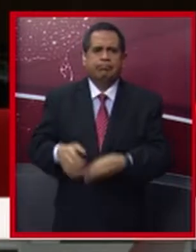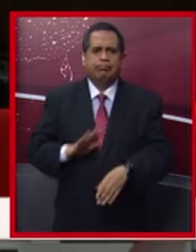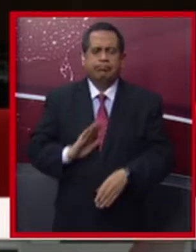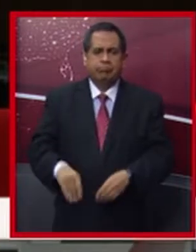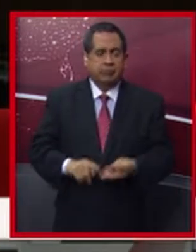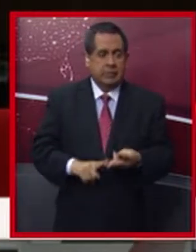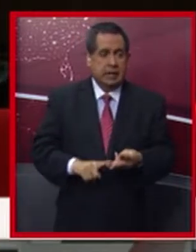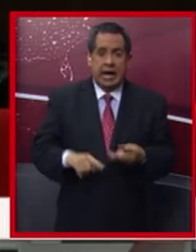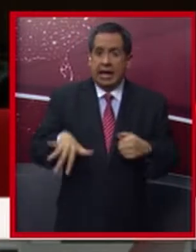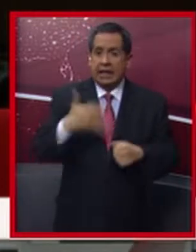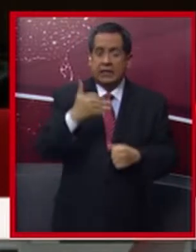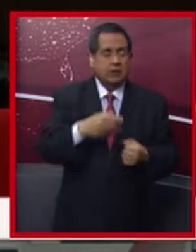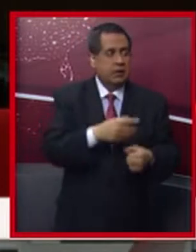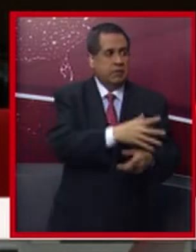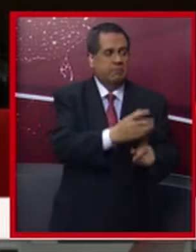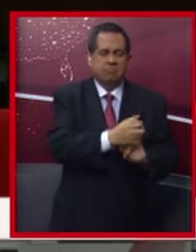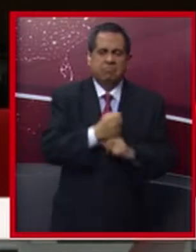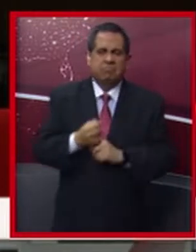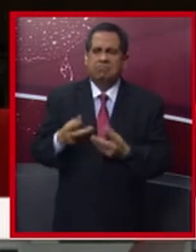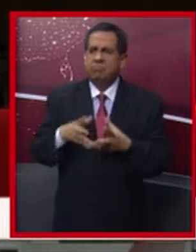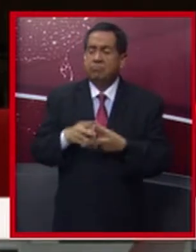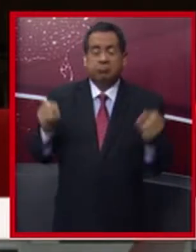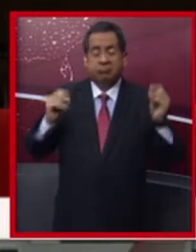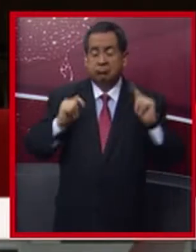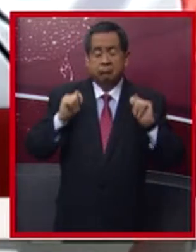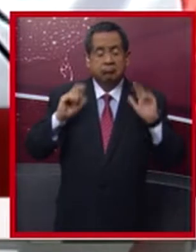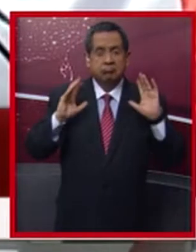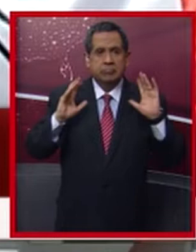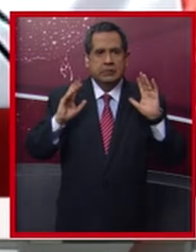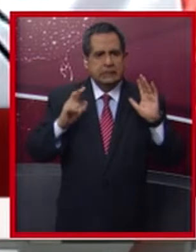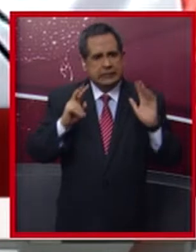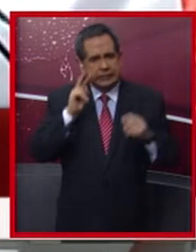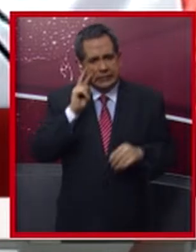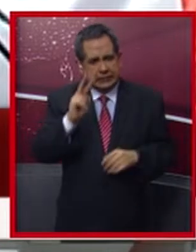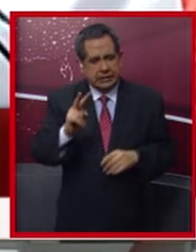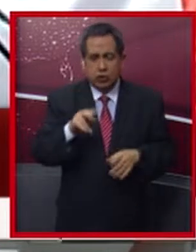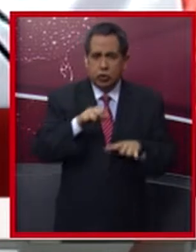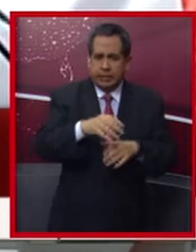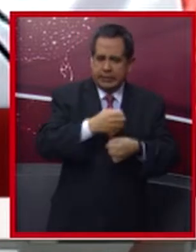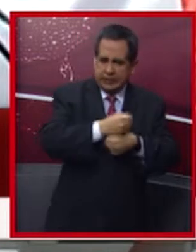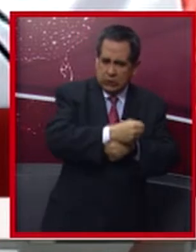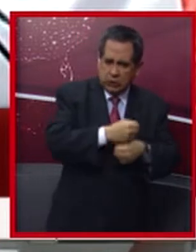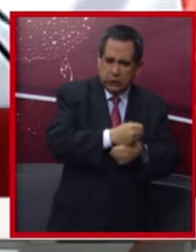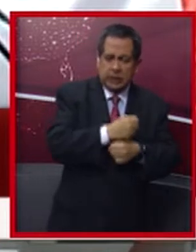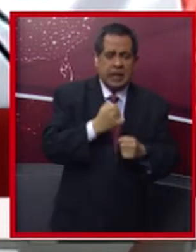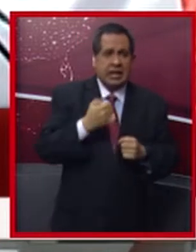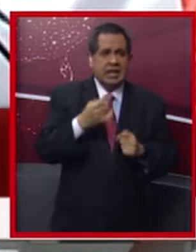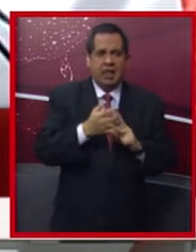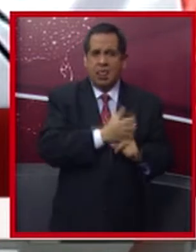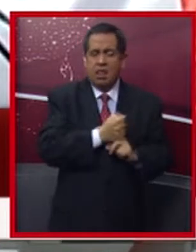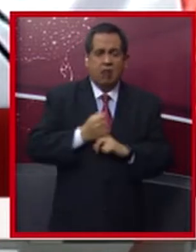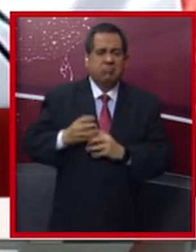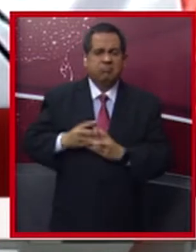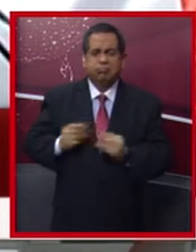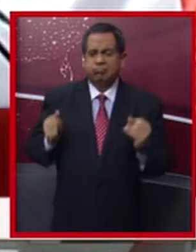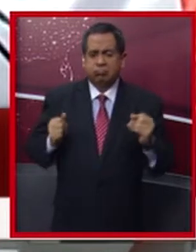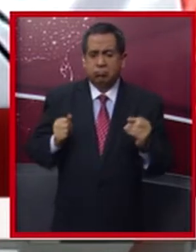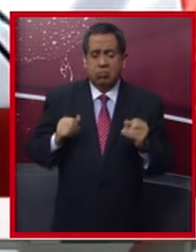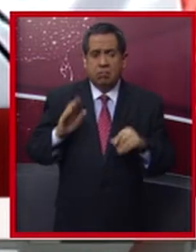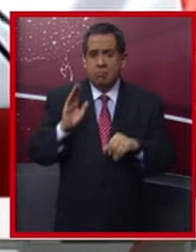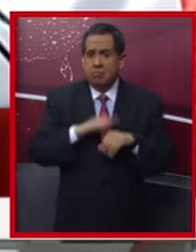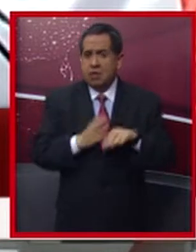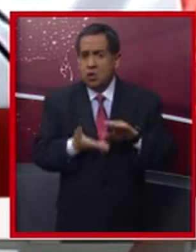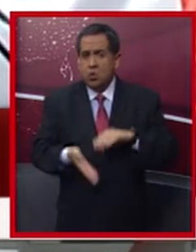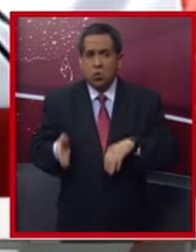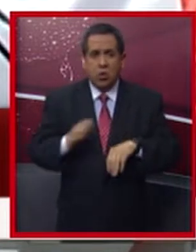de desaparición forzada, lo cual representó en los casos de tortura y desaparición forzada un incremento